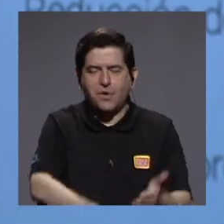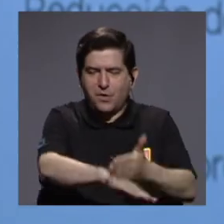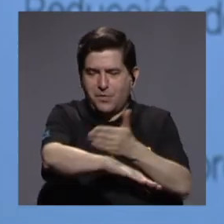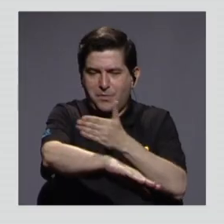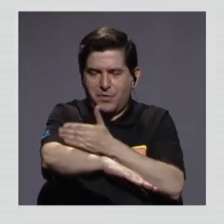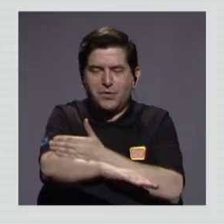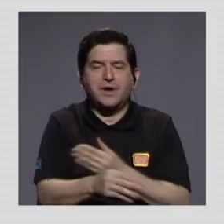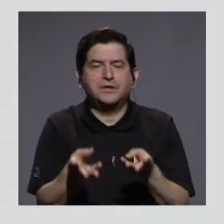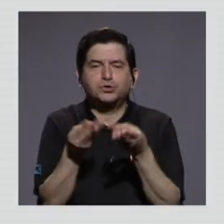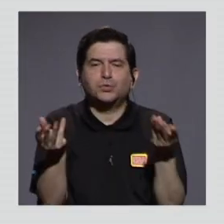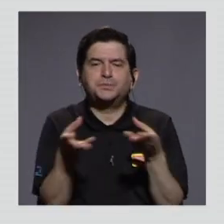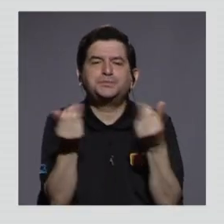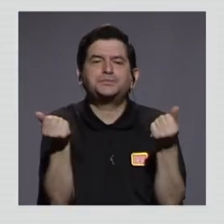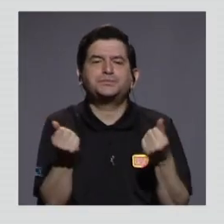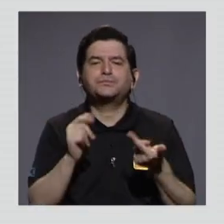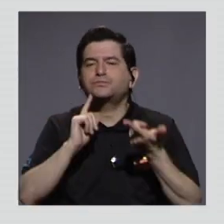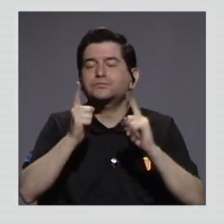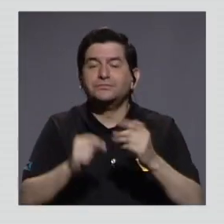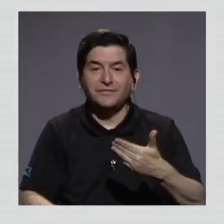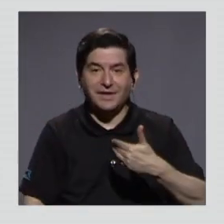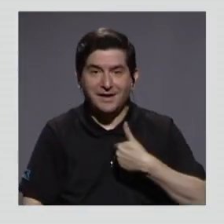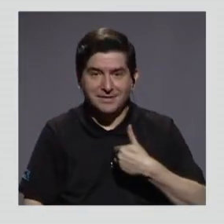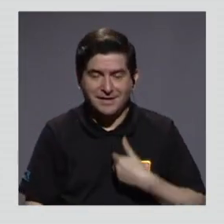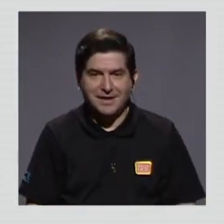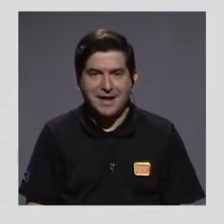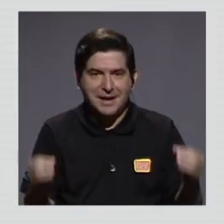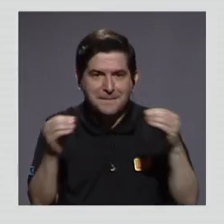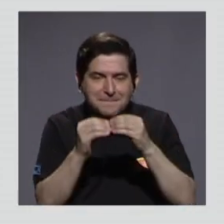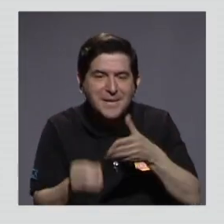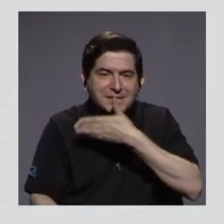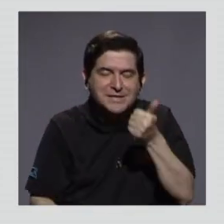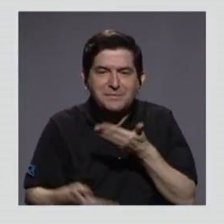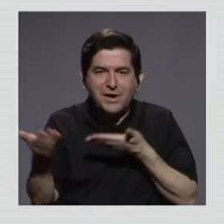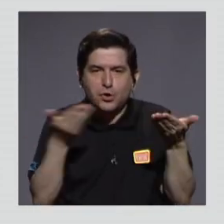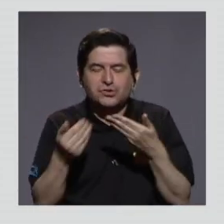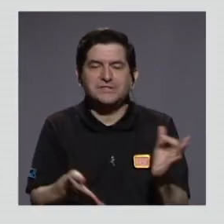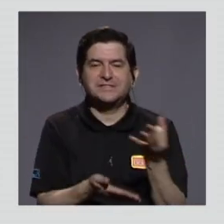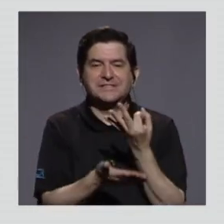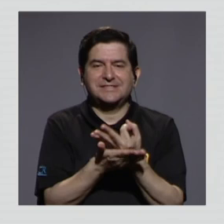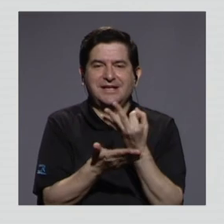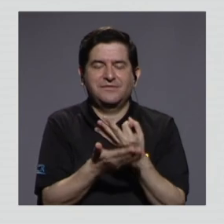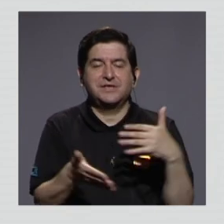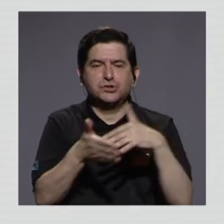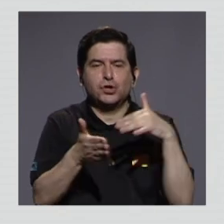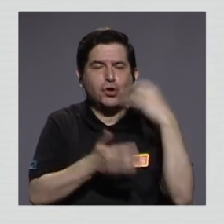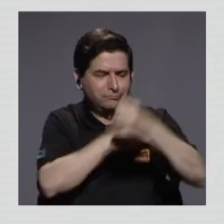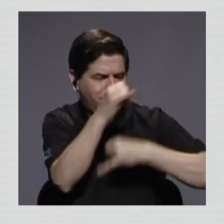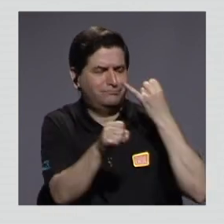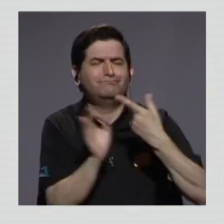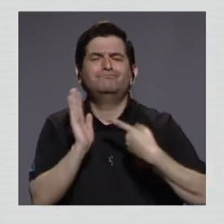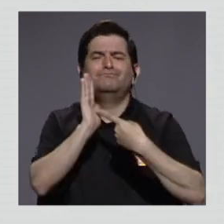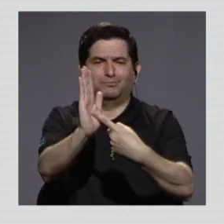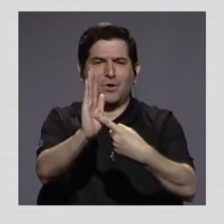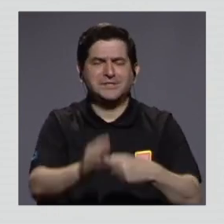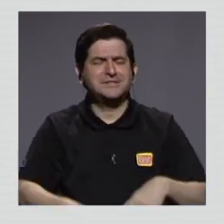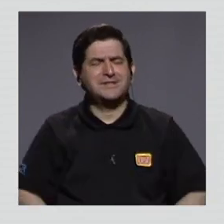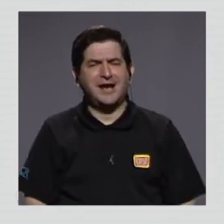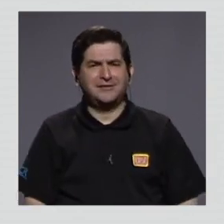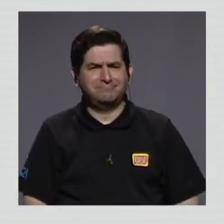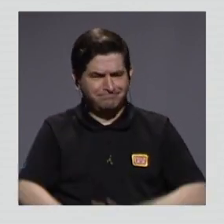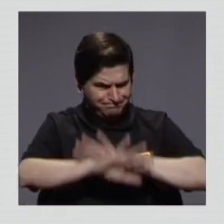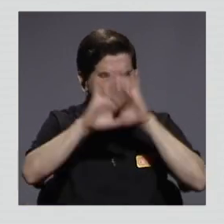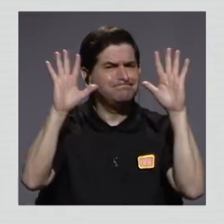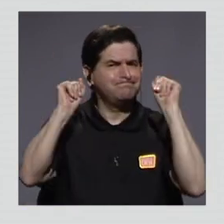productividad es tener más y mejores servicios financieros los estudios internacionales muestran con bastante evidencia